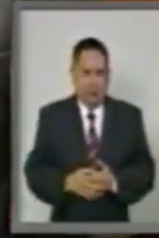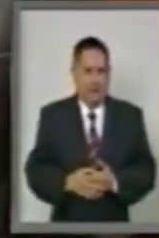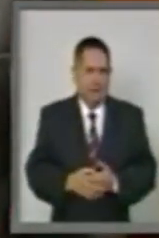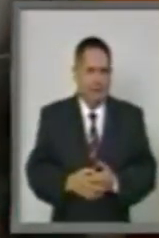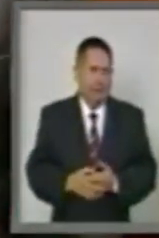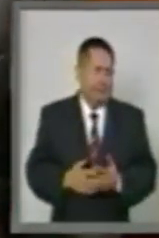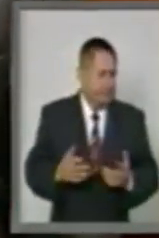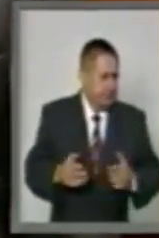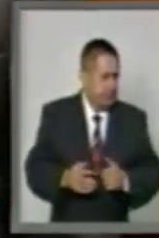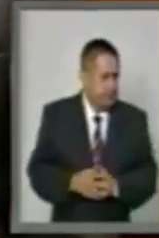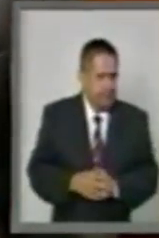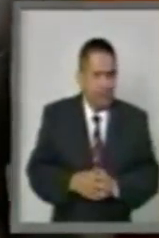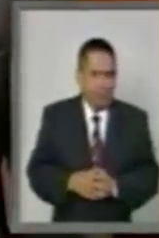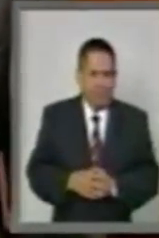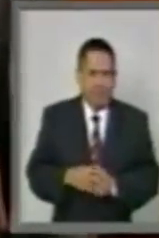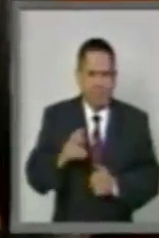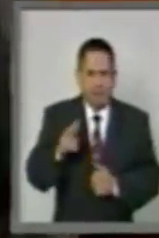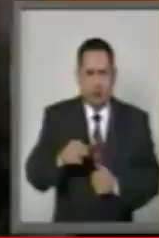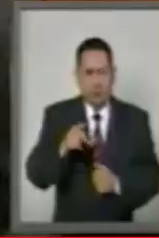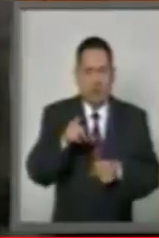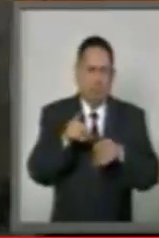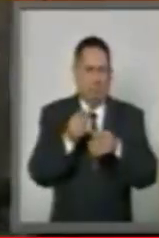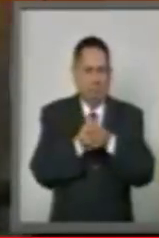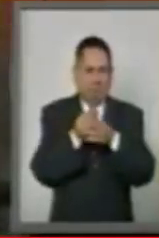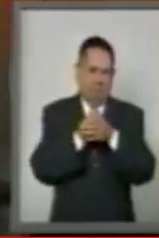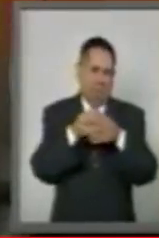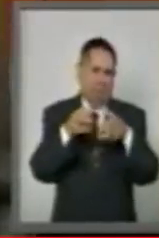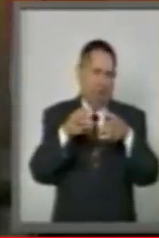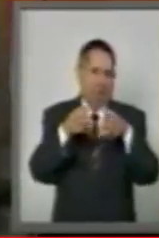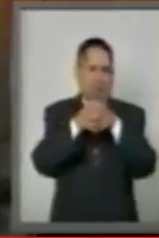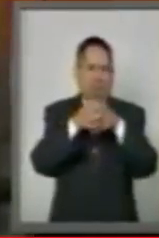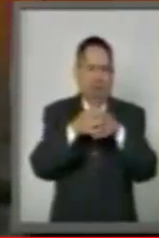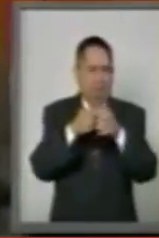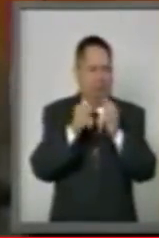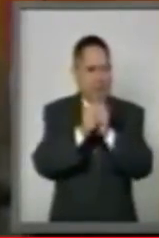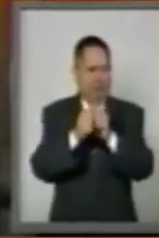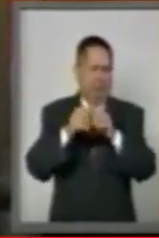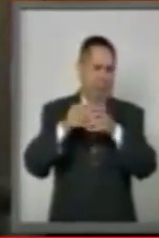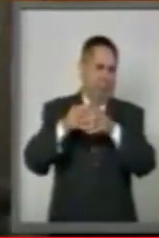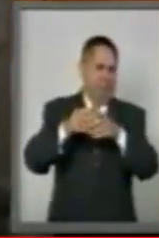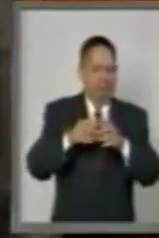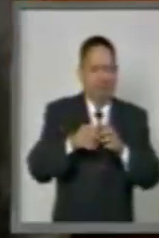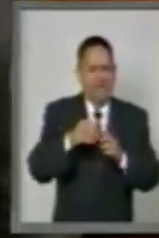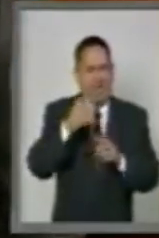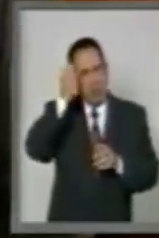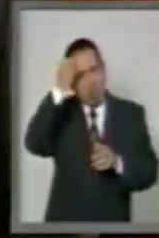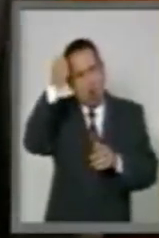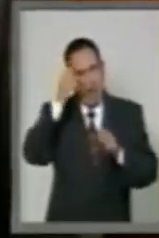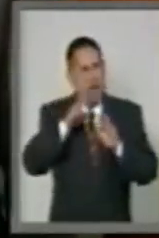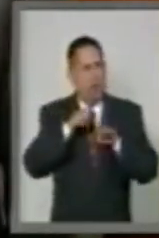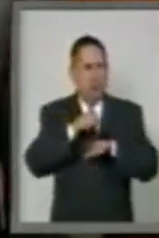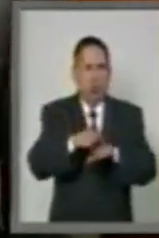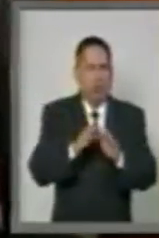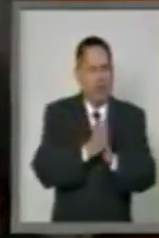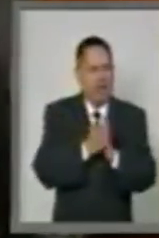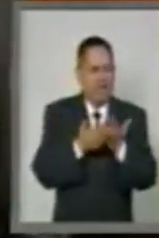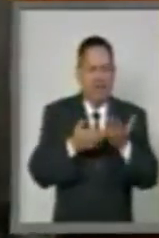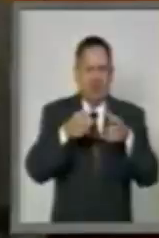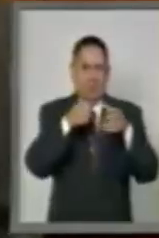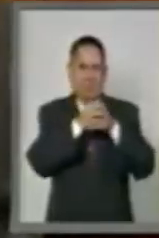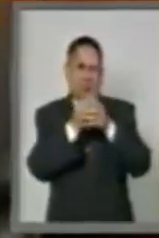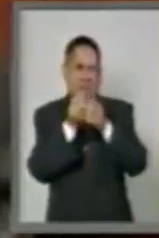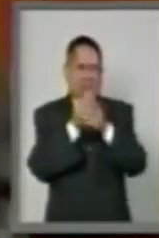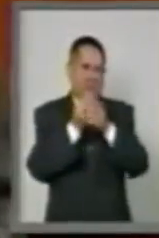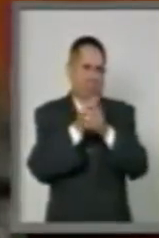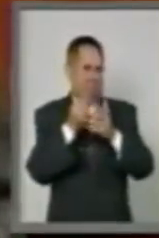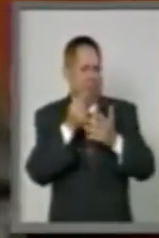Ciertamente, en la tecnocracia ilustrada hay siempre el